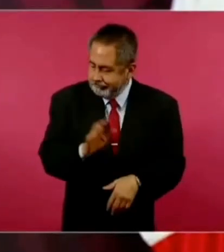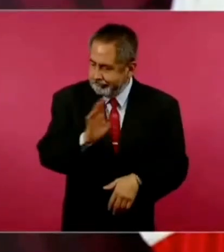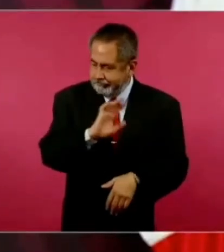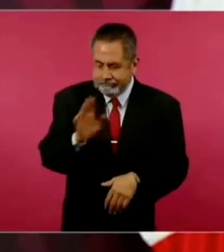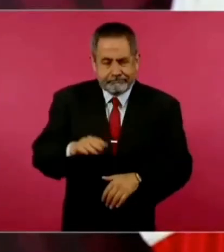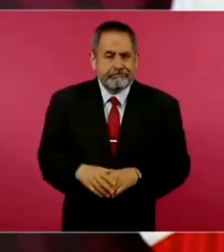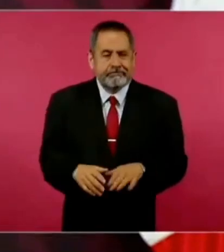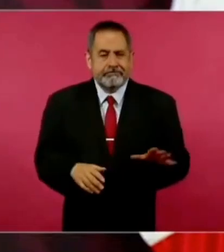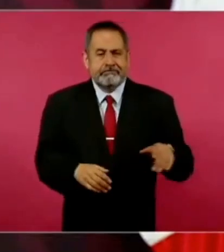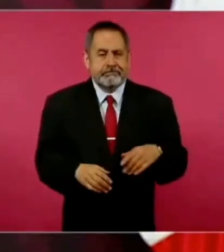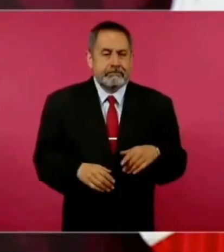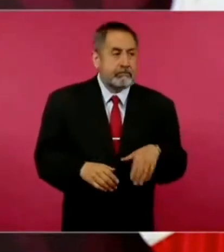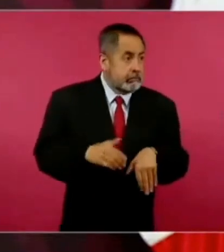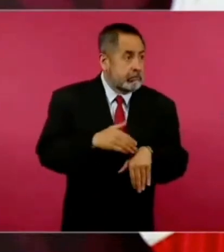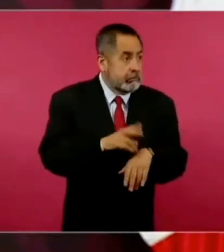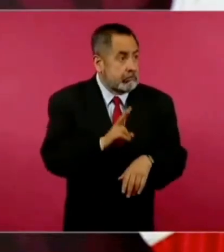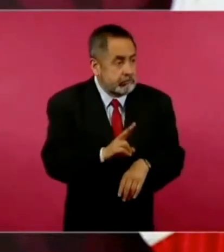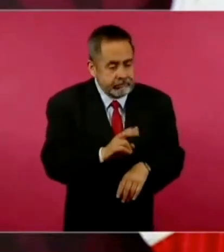Sí, a gente